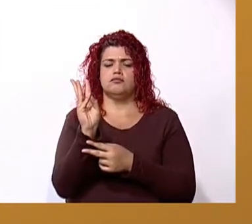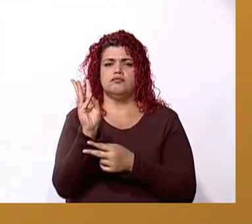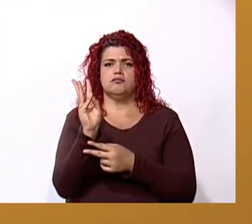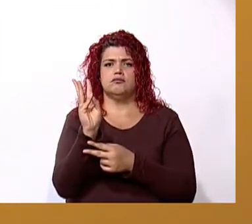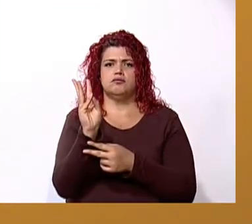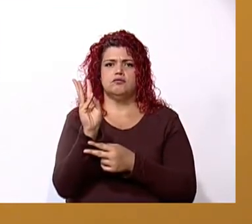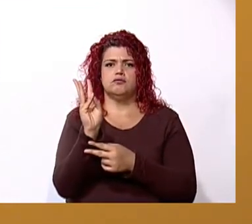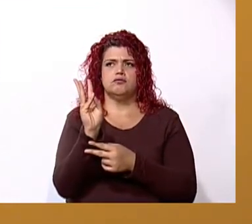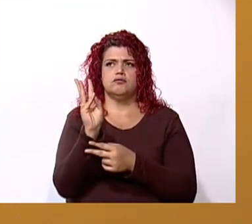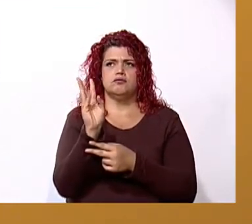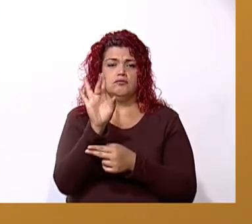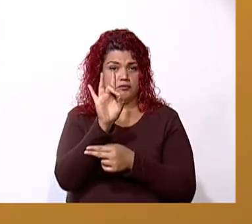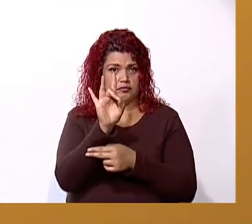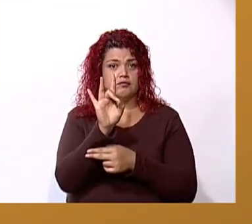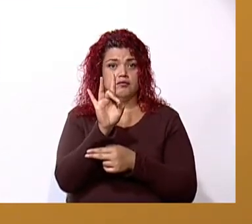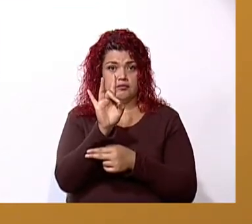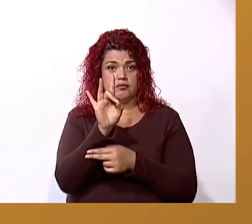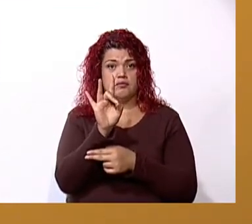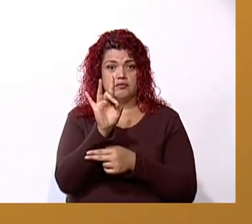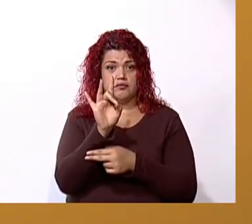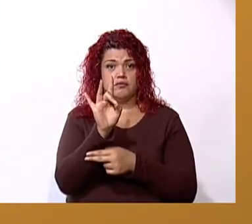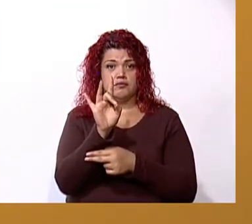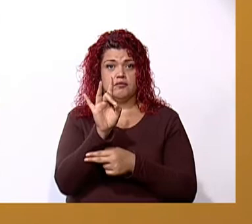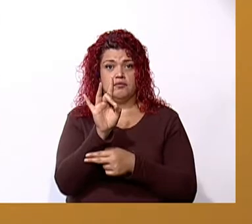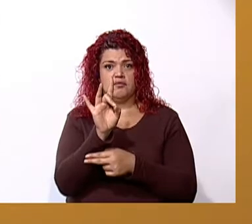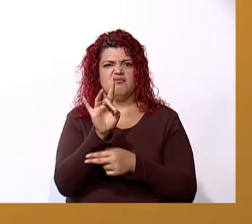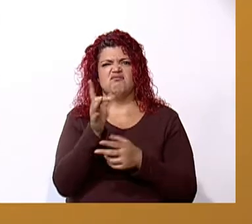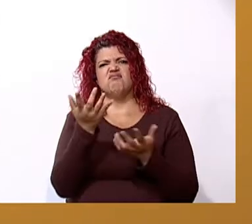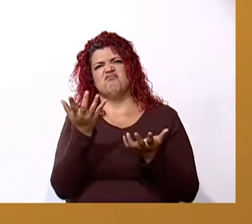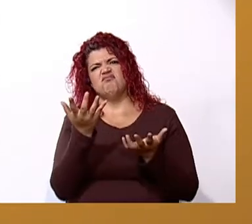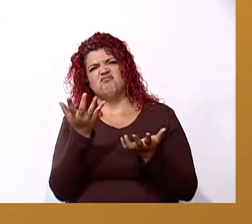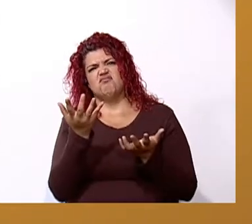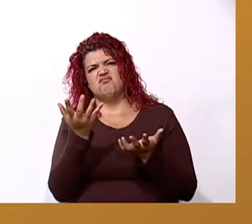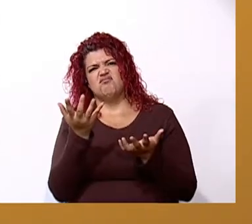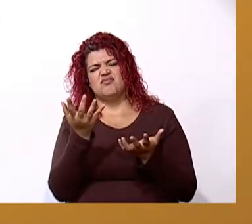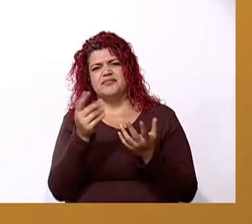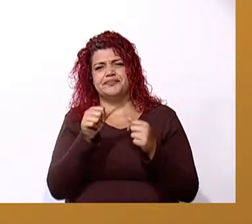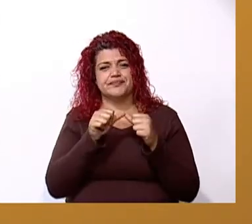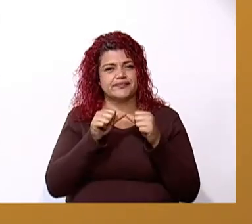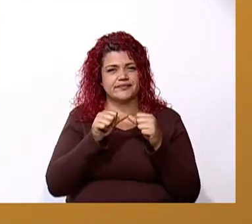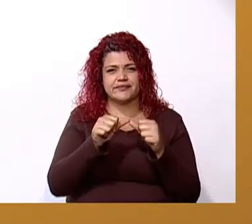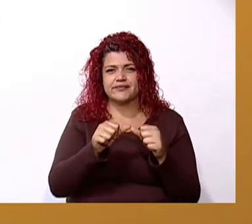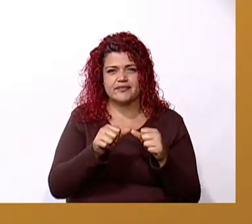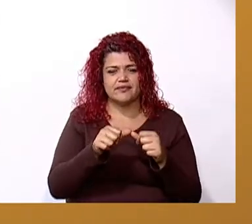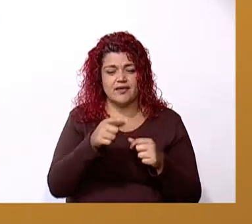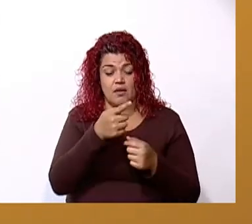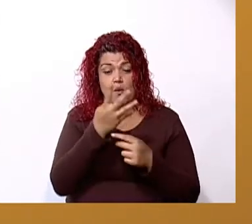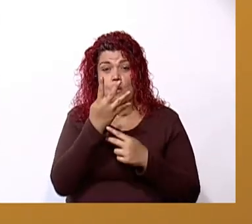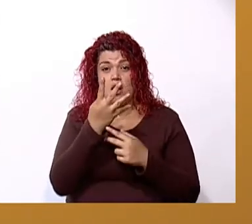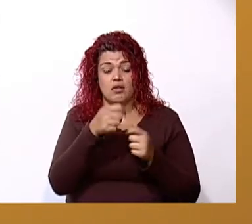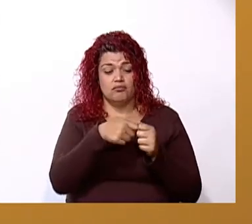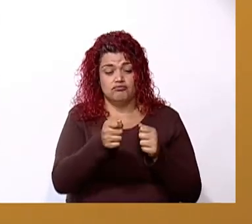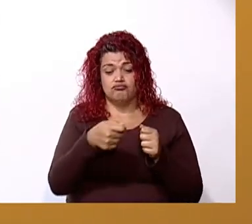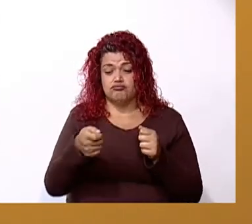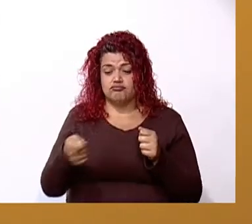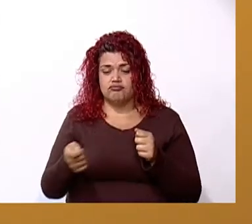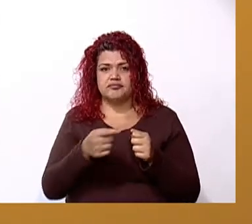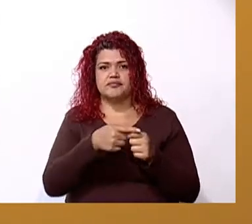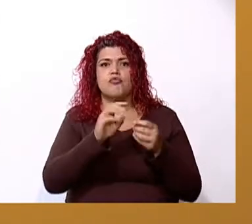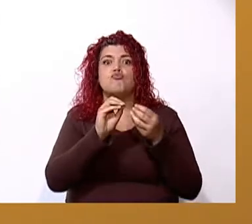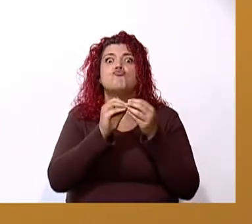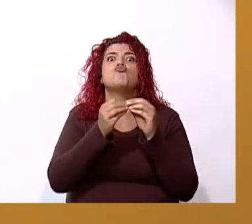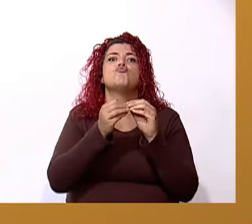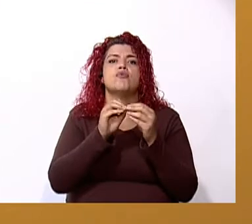6 y 8. Entonces, siempre con esas 4 cartas vamos a formar